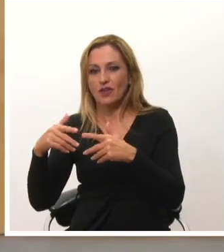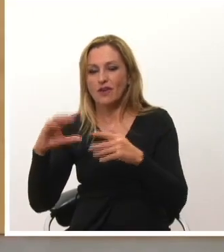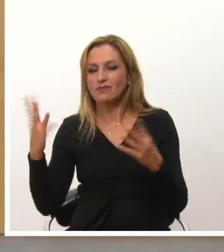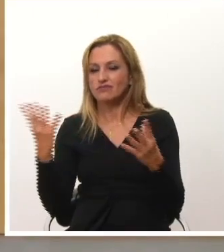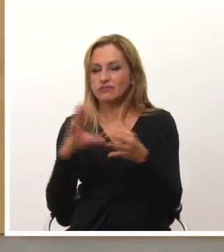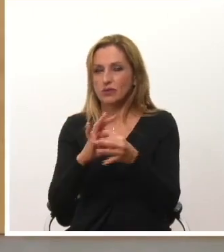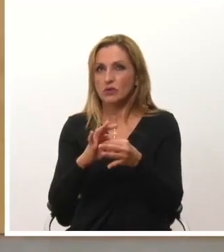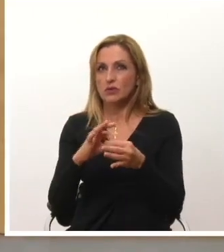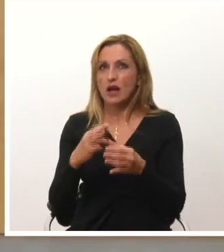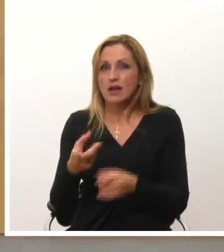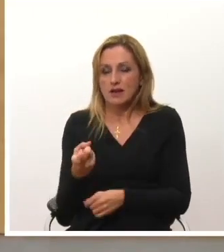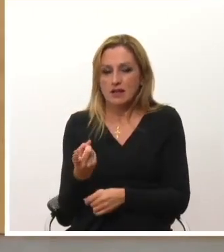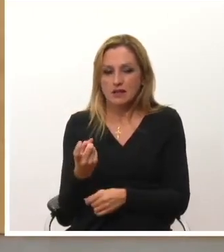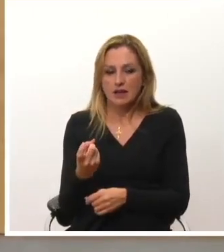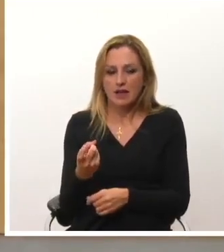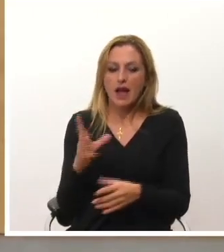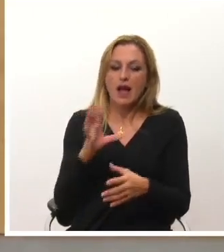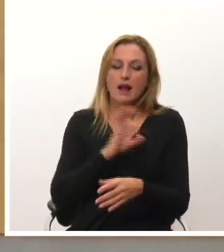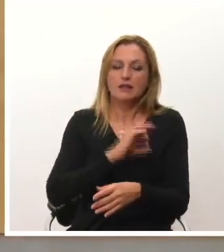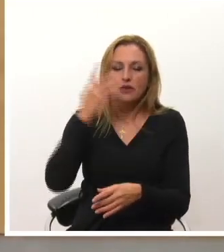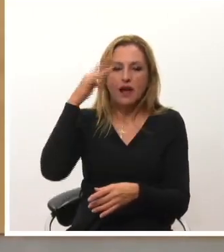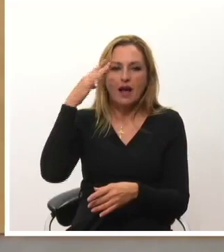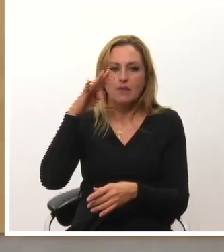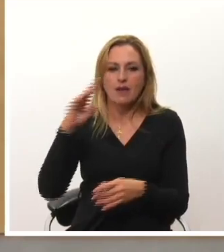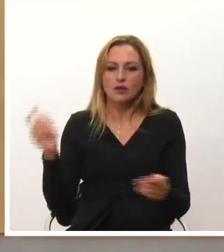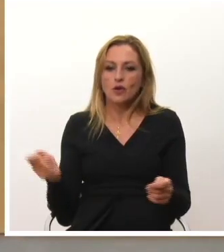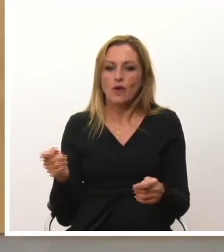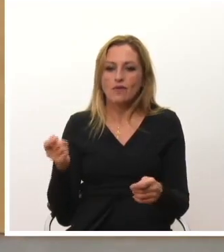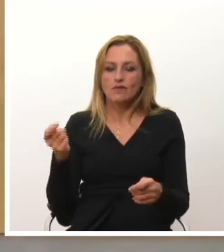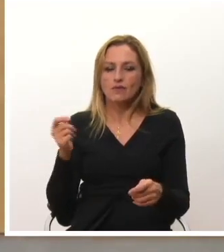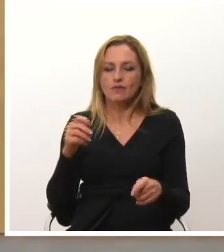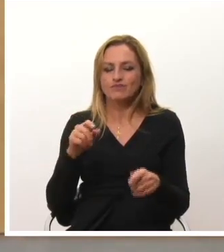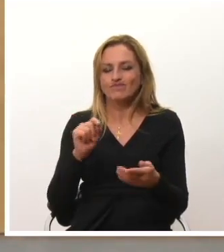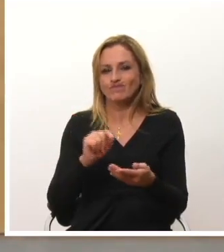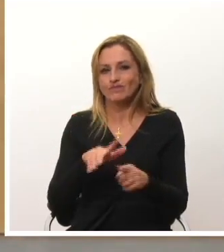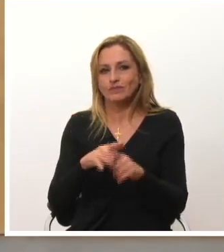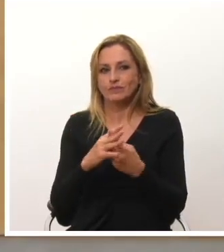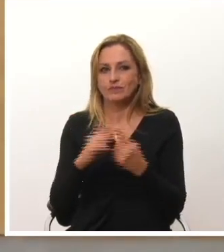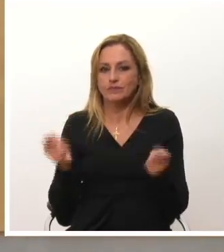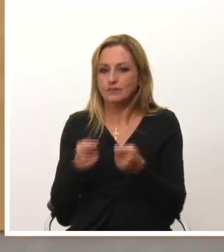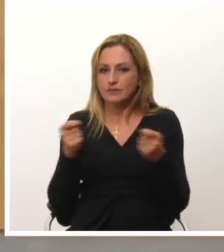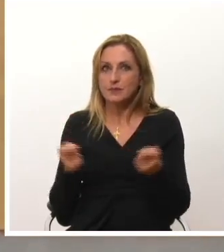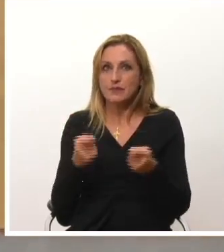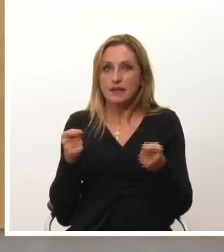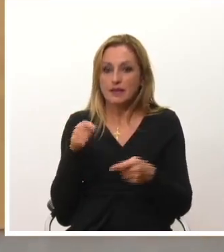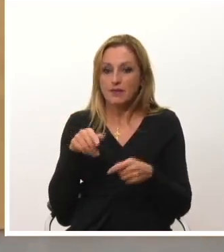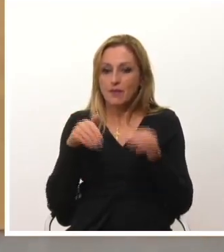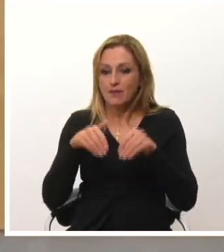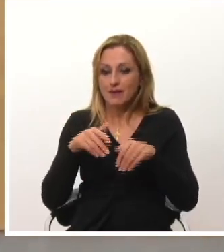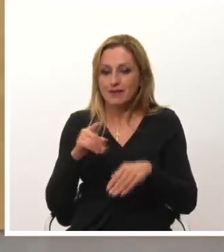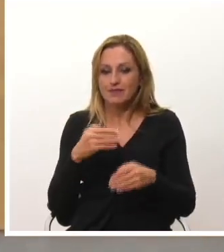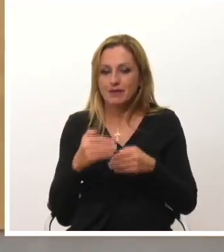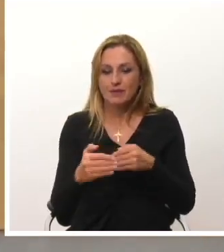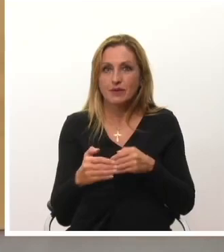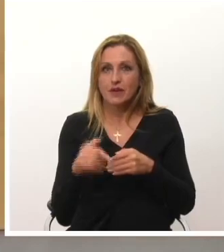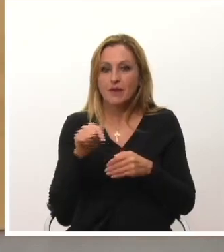a la señora pues lo mismo otro acto de campaña también con el mismo objetivo en este caso del partido socialista porque entienden también que